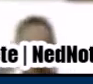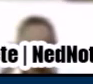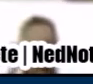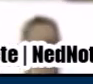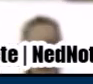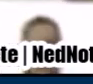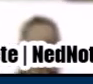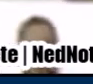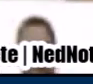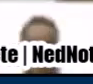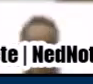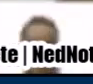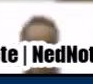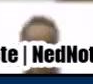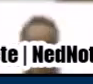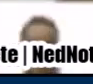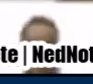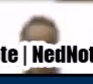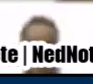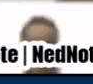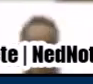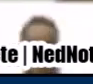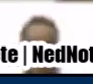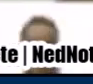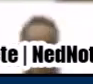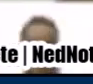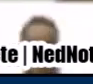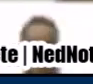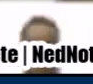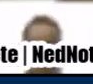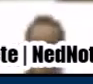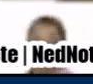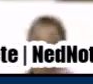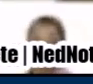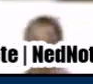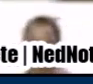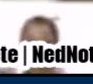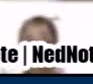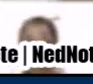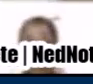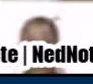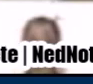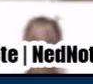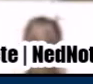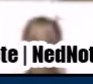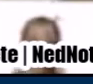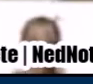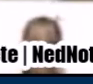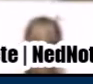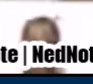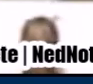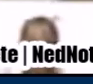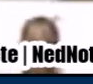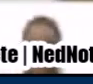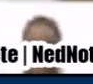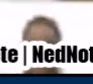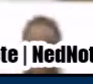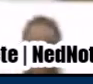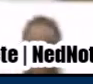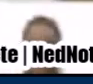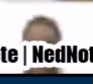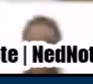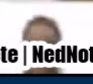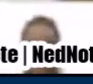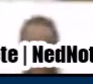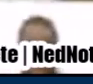a la construcción de mayoría que se demostró fuertemente en el 2015, y por eso desmantelan y desmontan todo el sistema